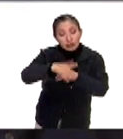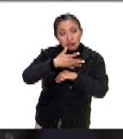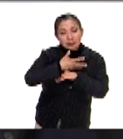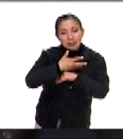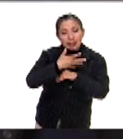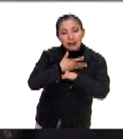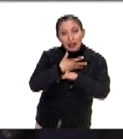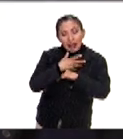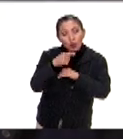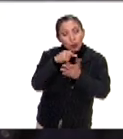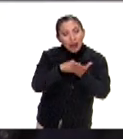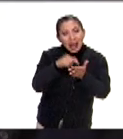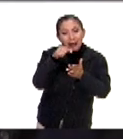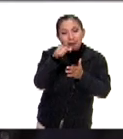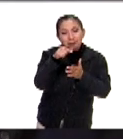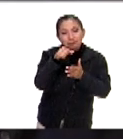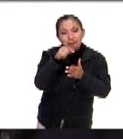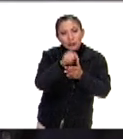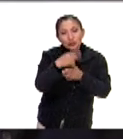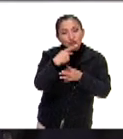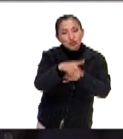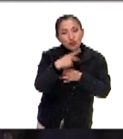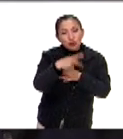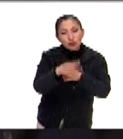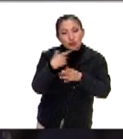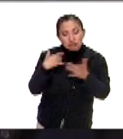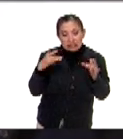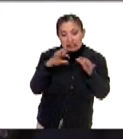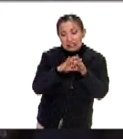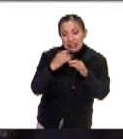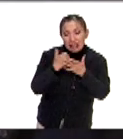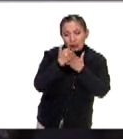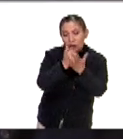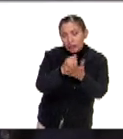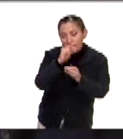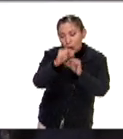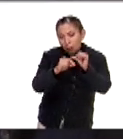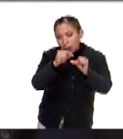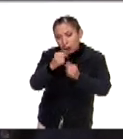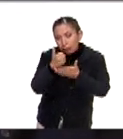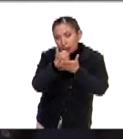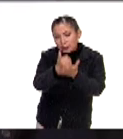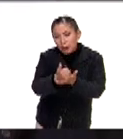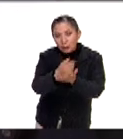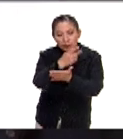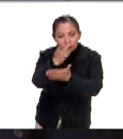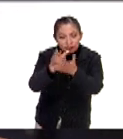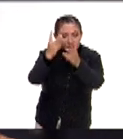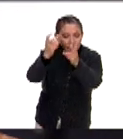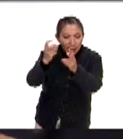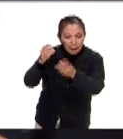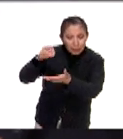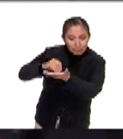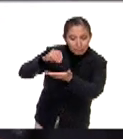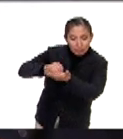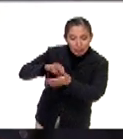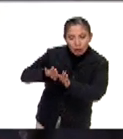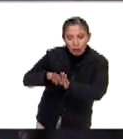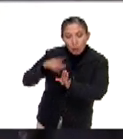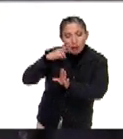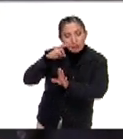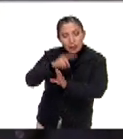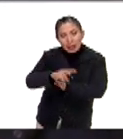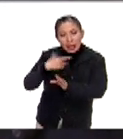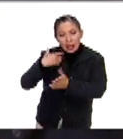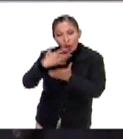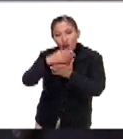este lugar en donde sus propios puentes son los que empiezan a perfilar la programación, la manera en la que se perfilaban